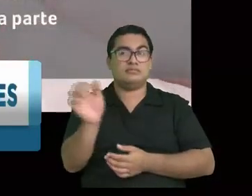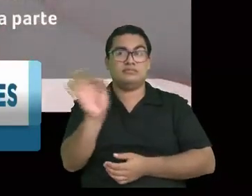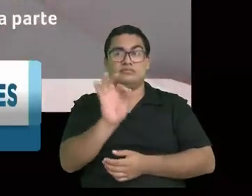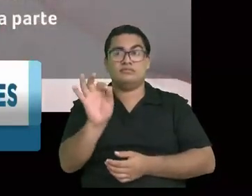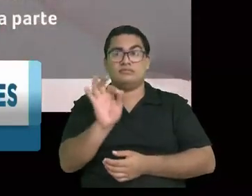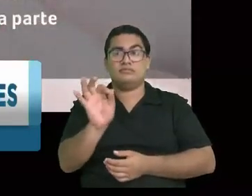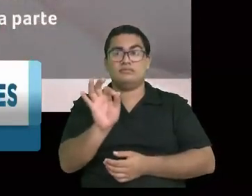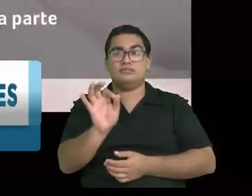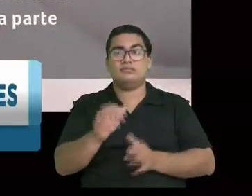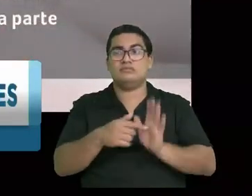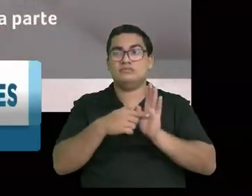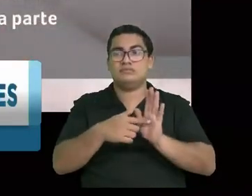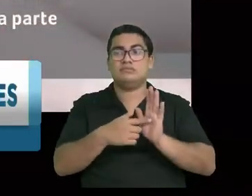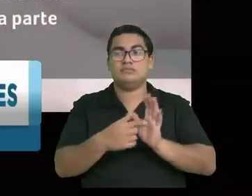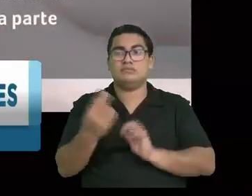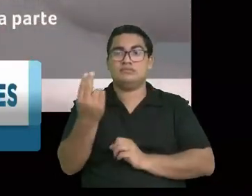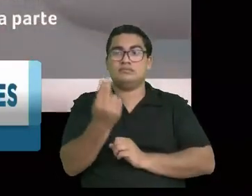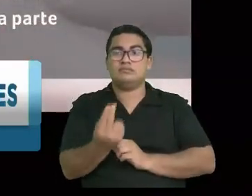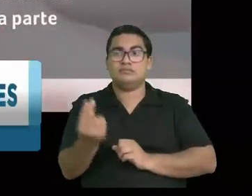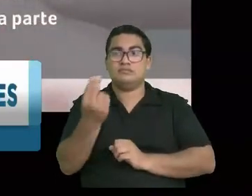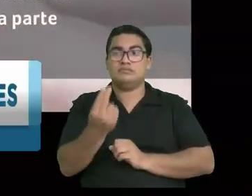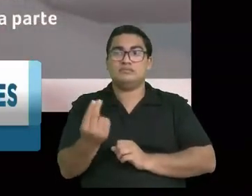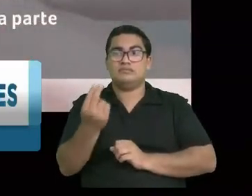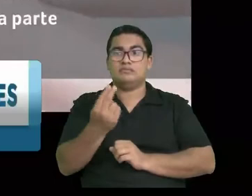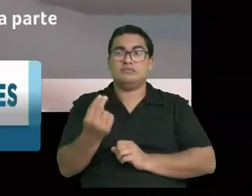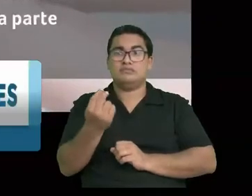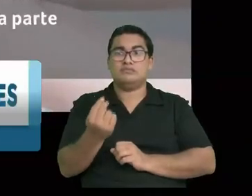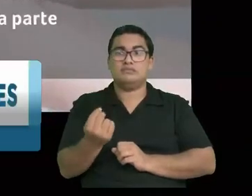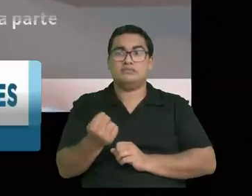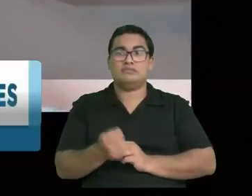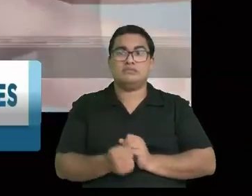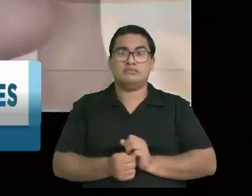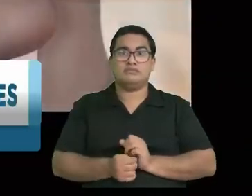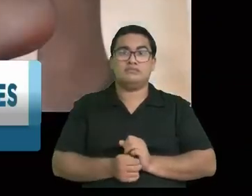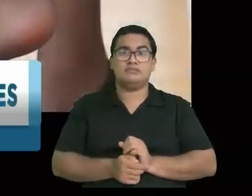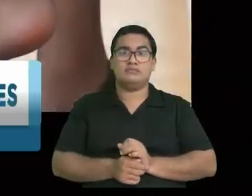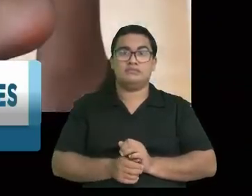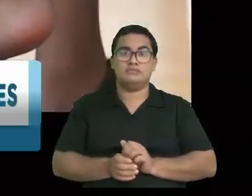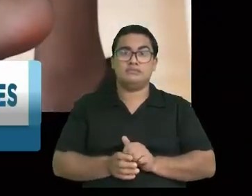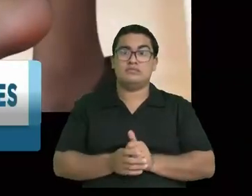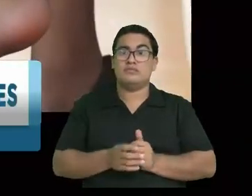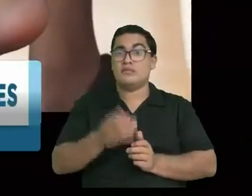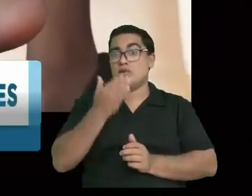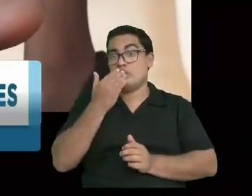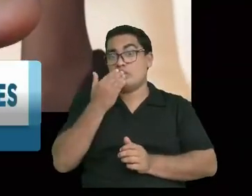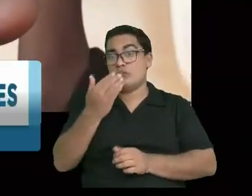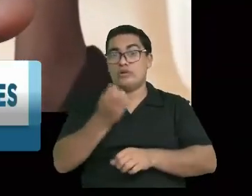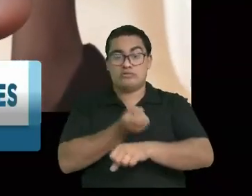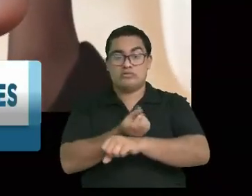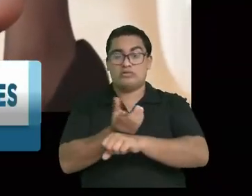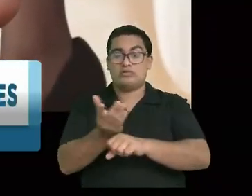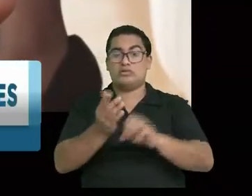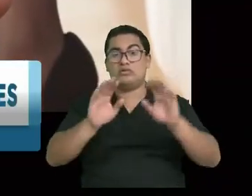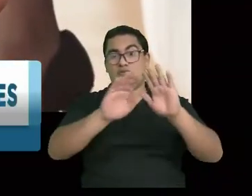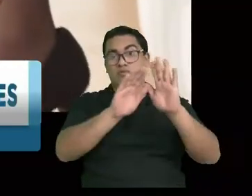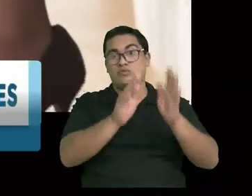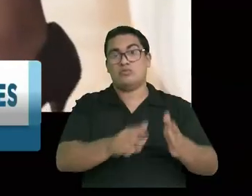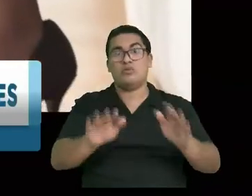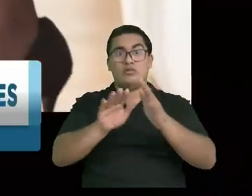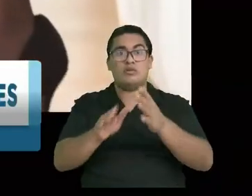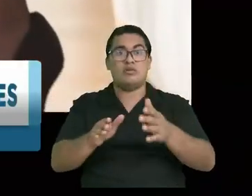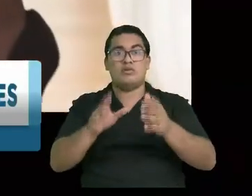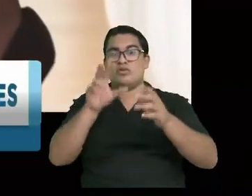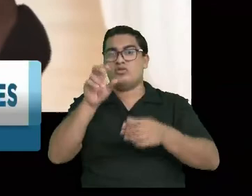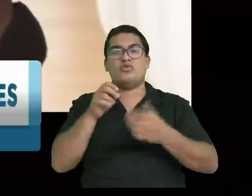es el uso del tacón en el área del tobillo. Así. Entonces, un buen consejo para las chicas que nos están viendo, que si no quieren tener